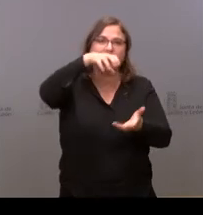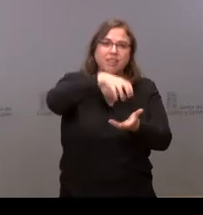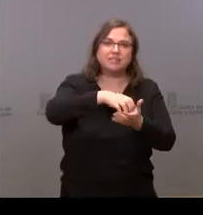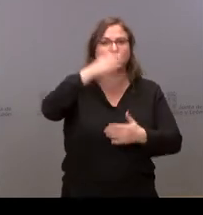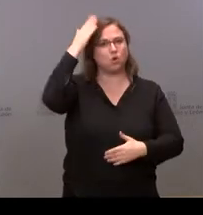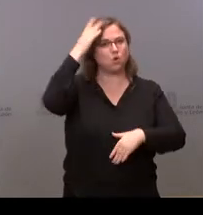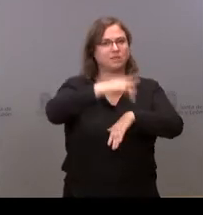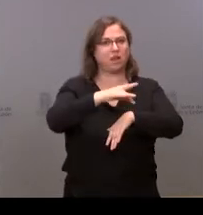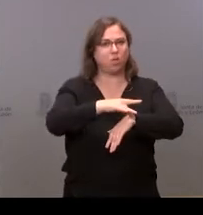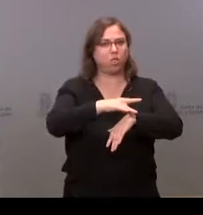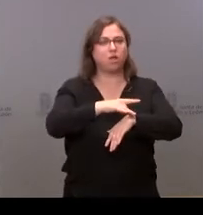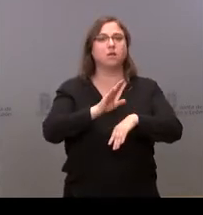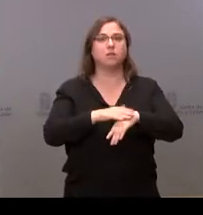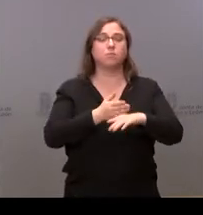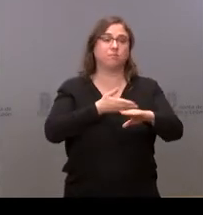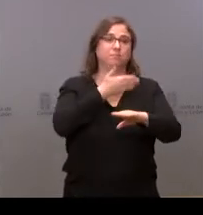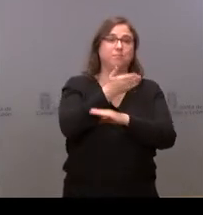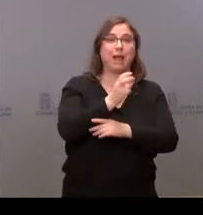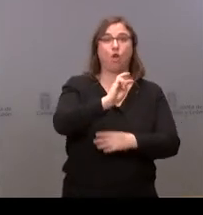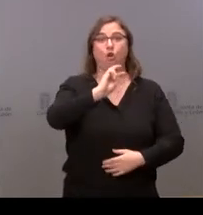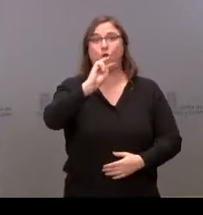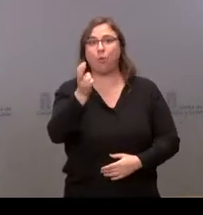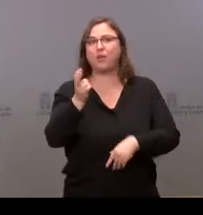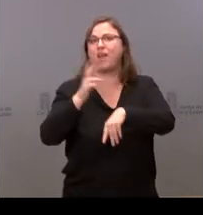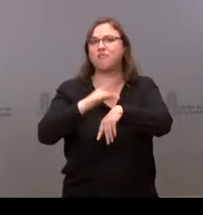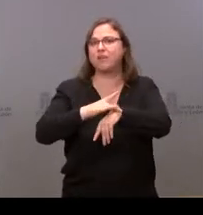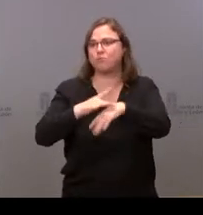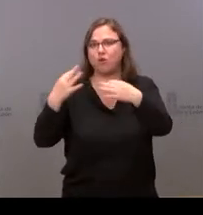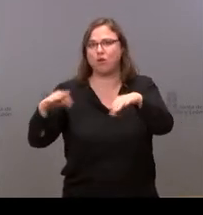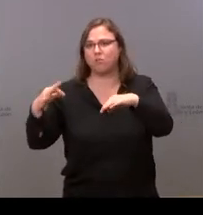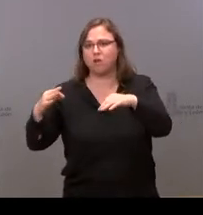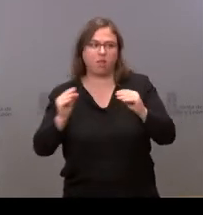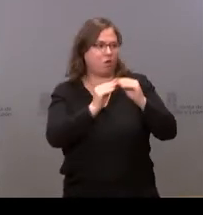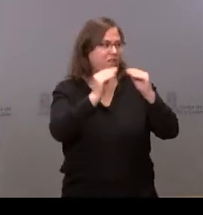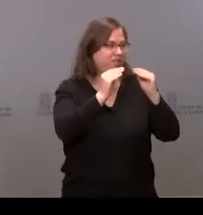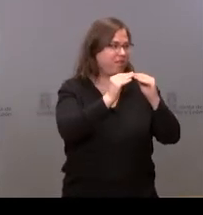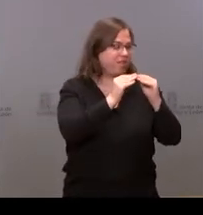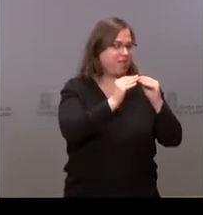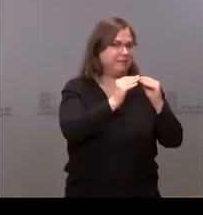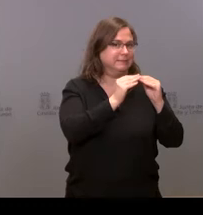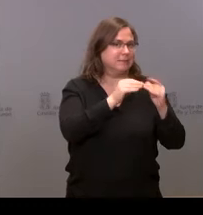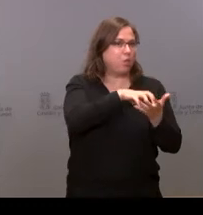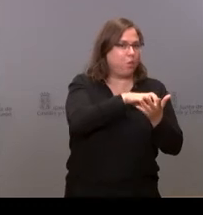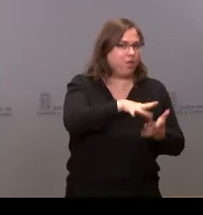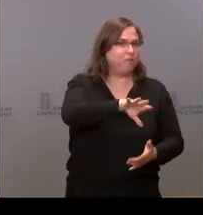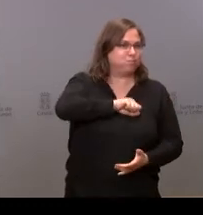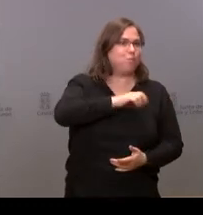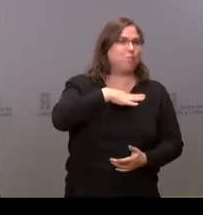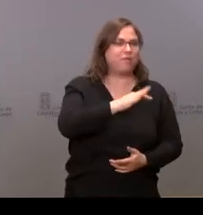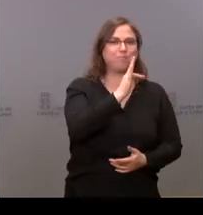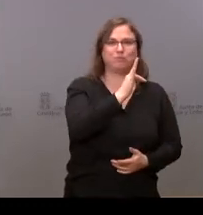pacientes que van por otras por otras enfermedades están coincidiendo con personas sospechosas de positivos